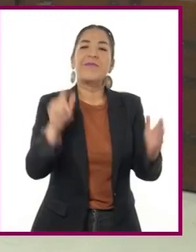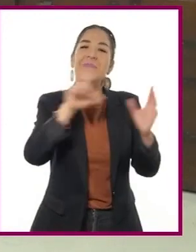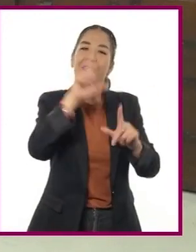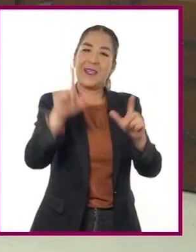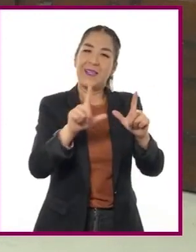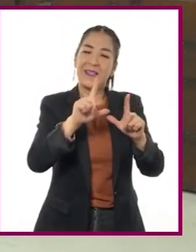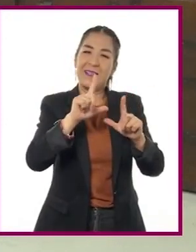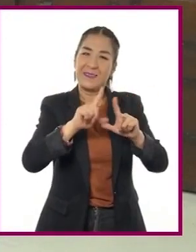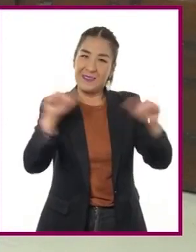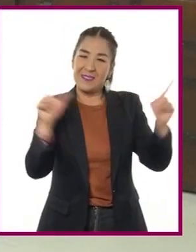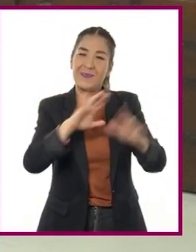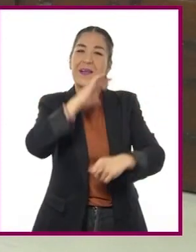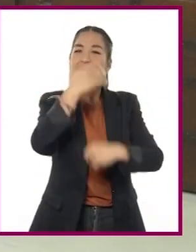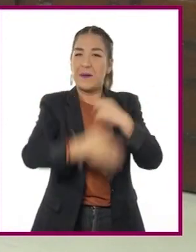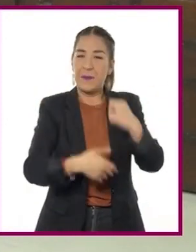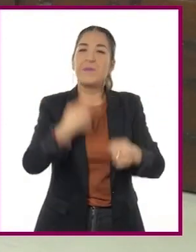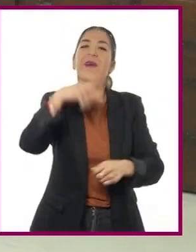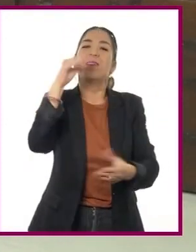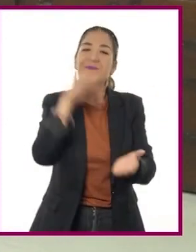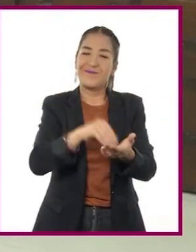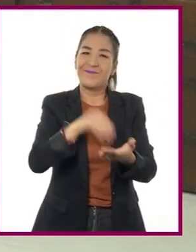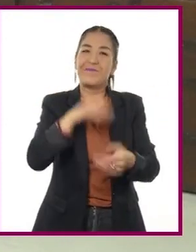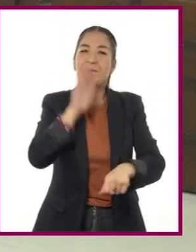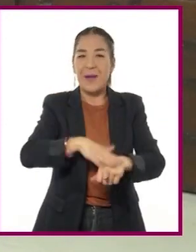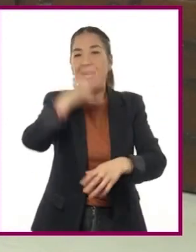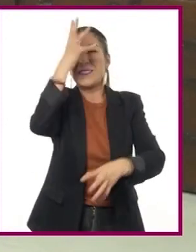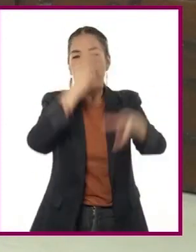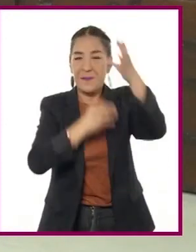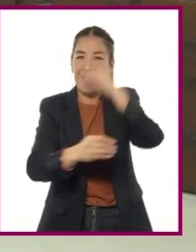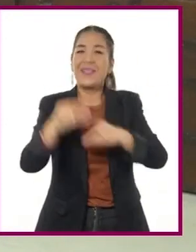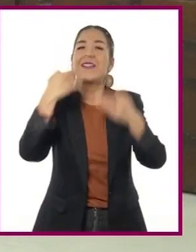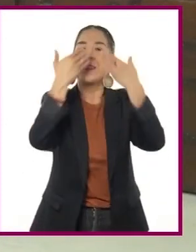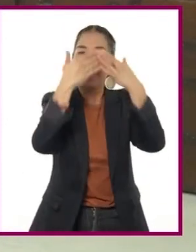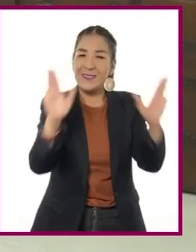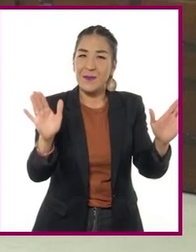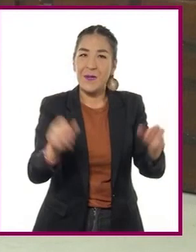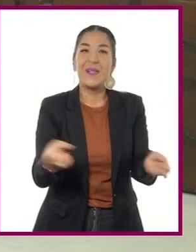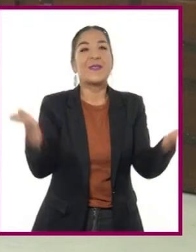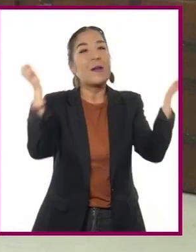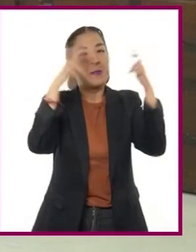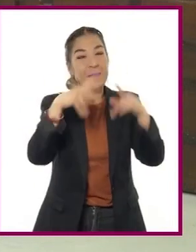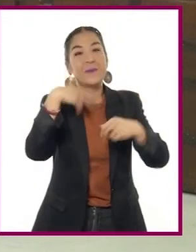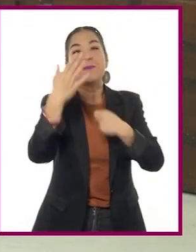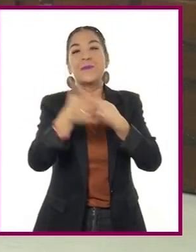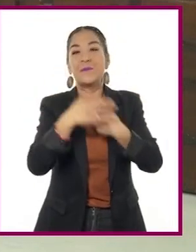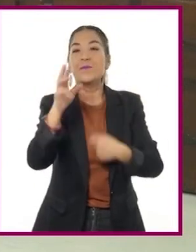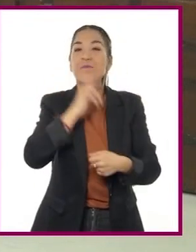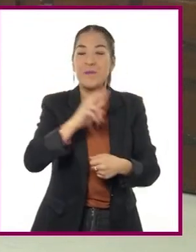Listo, terminamos, pero aún nos queda mucho por explorar y descubrir, así